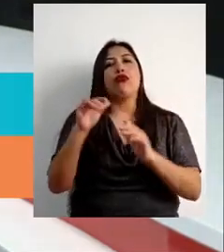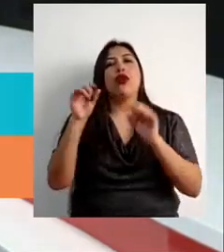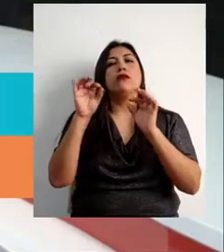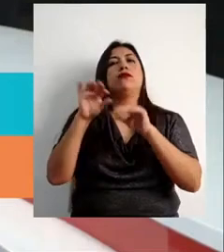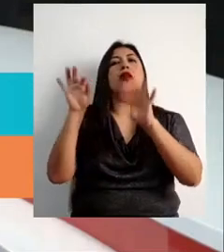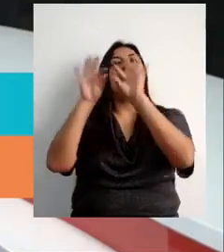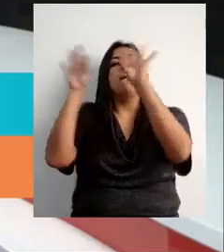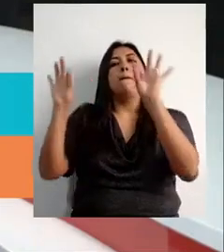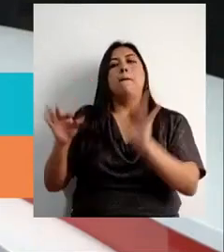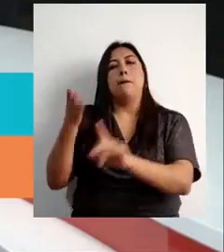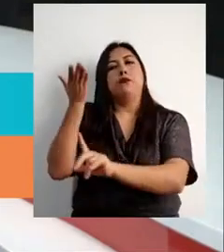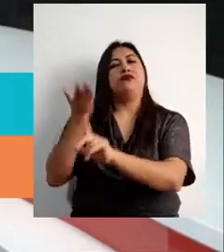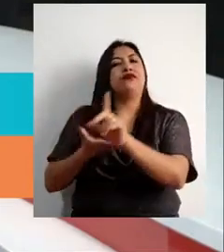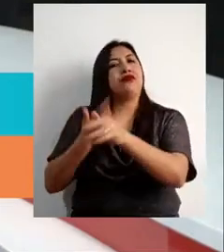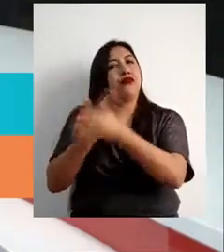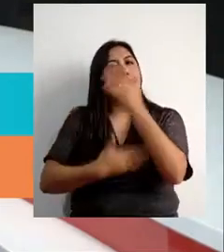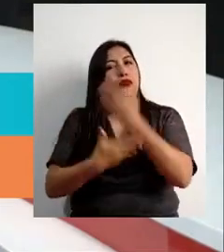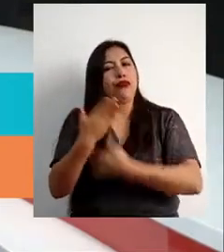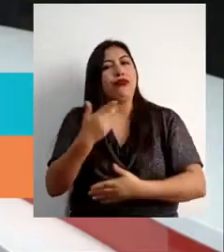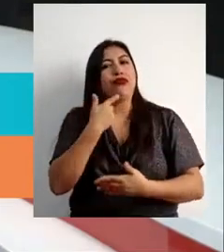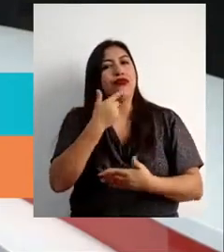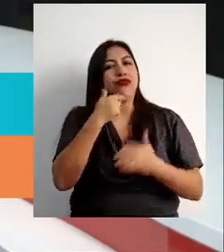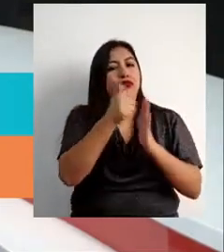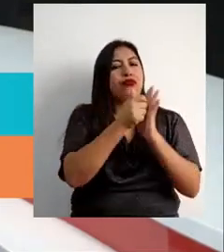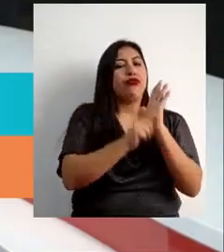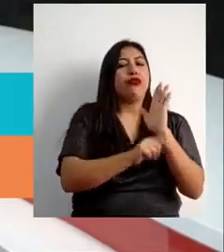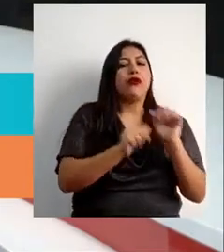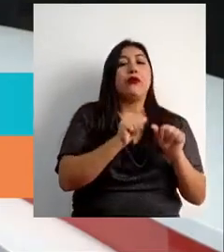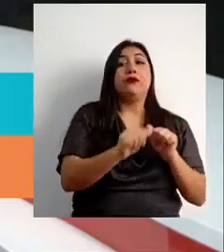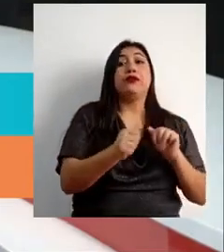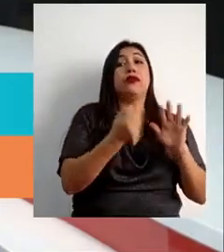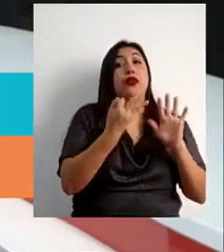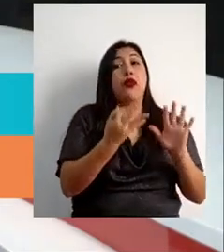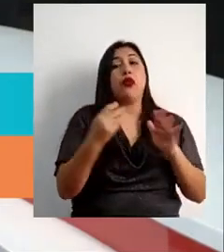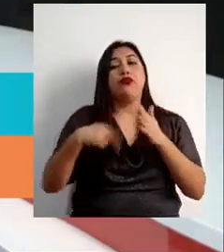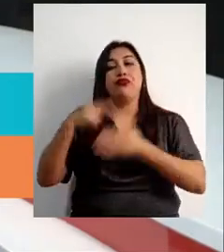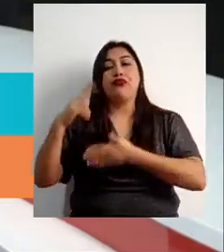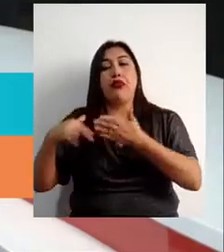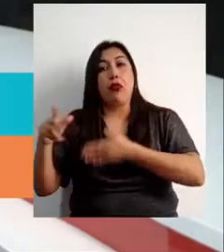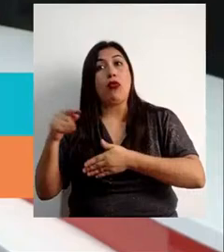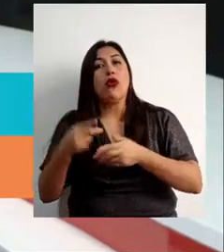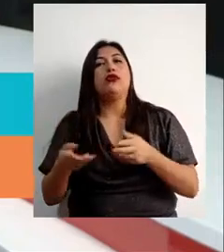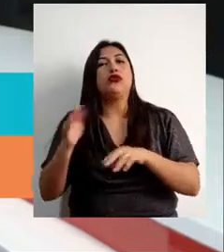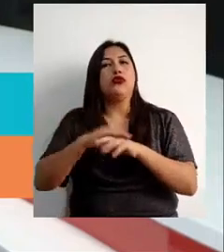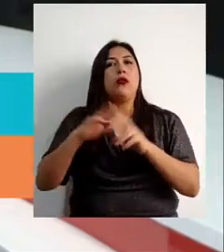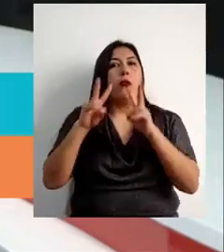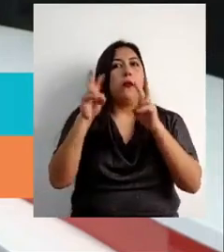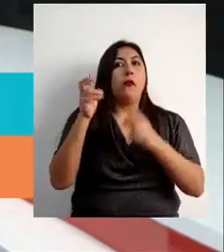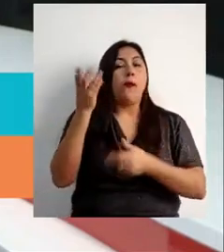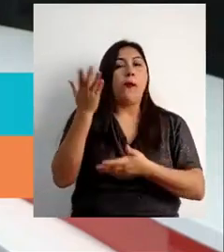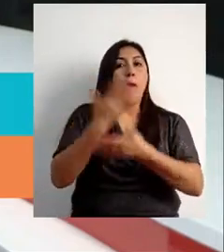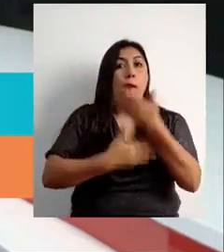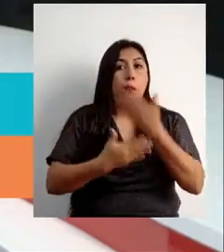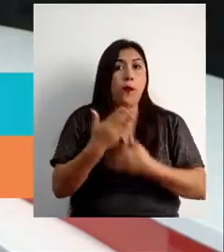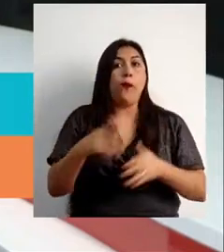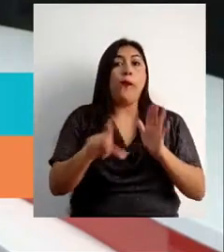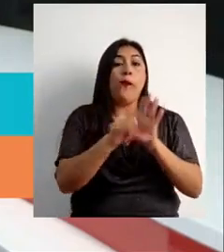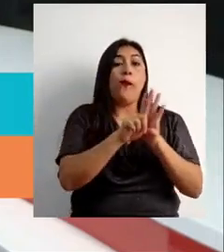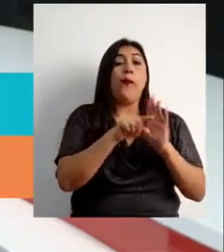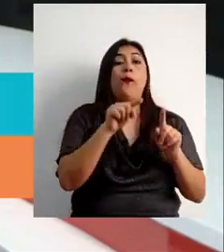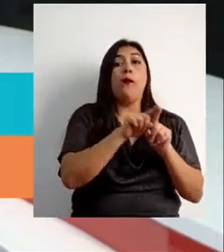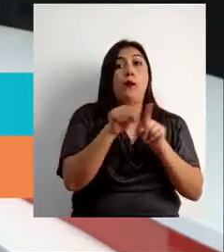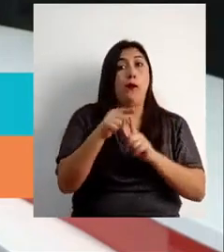la Convención de los Derechos de las Personas con Discapacidad y como lo pide la Ley